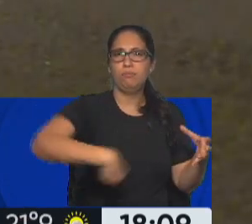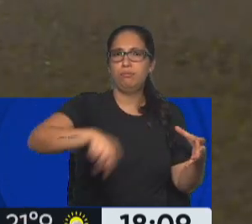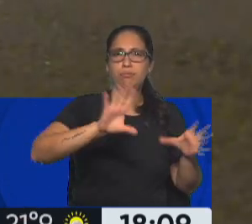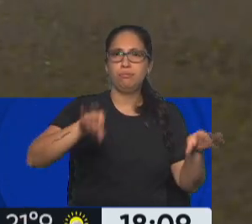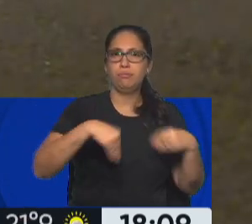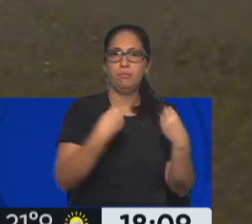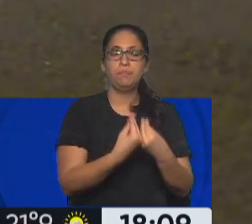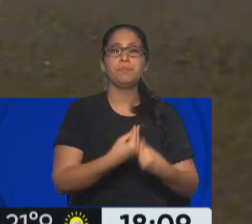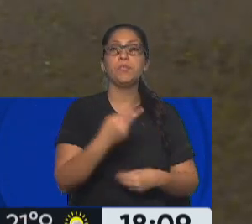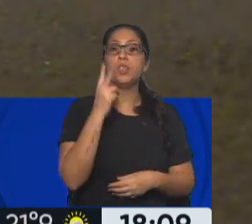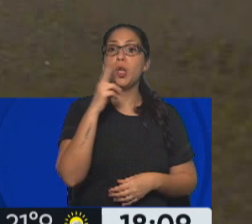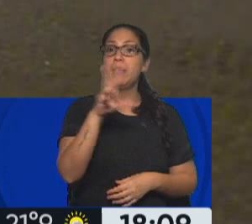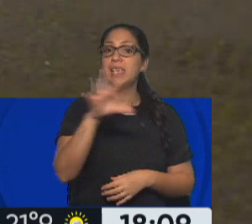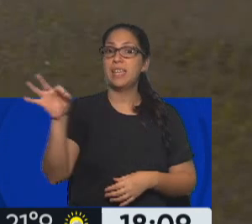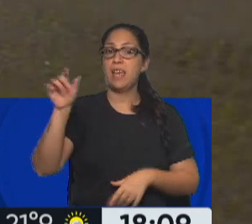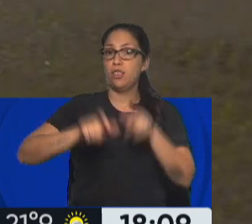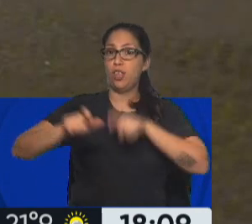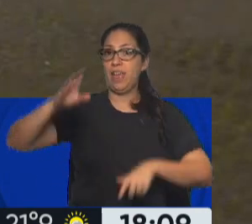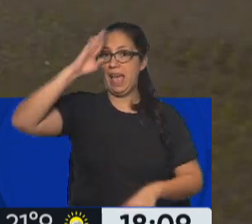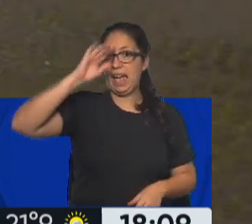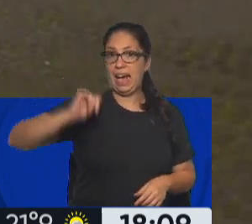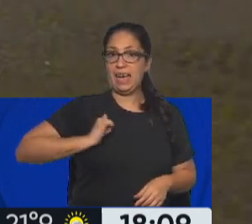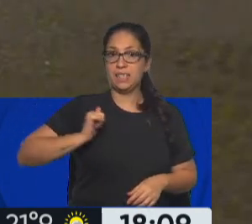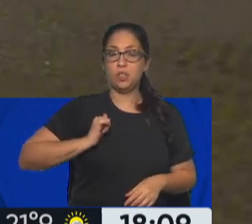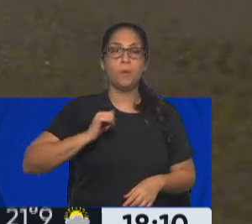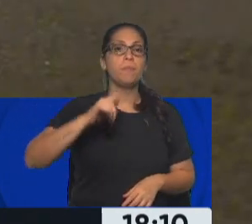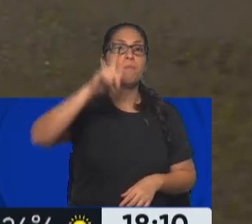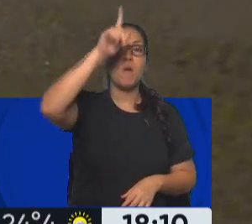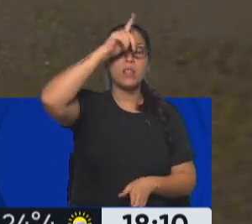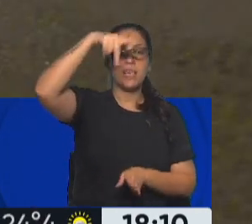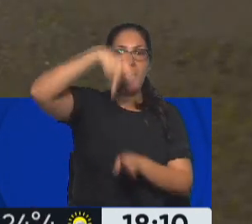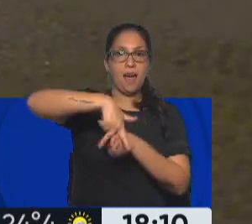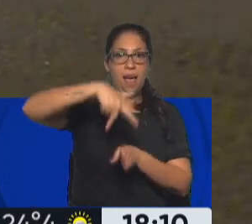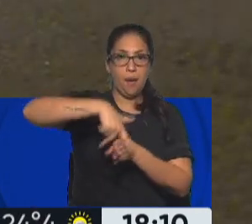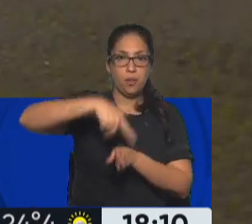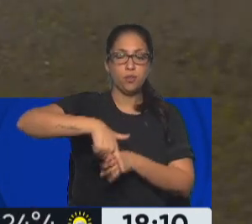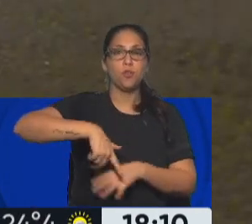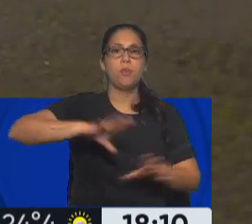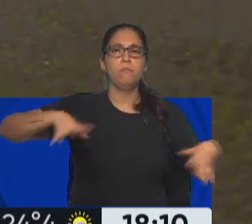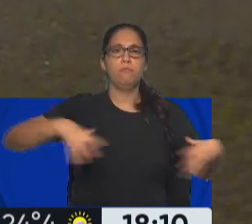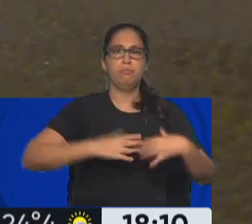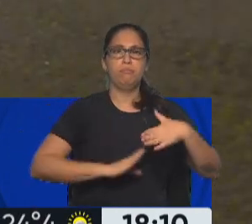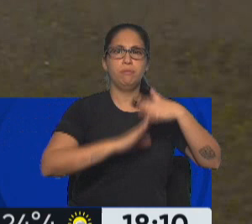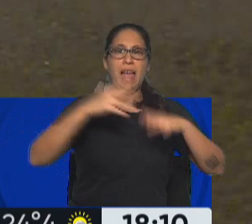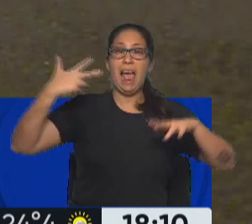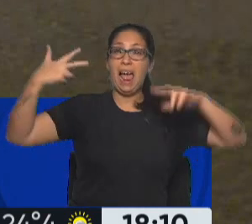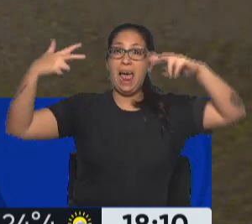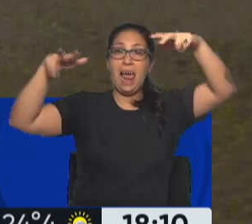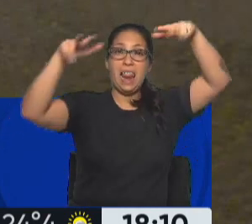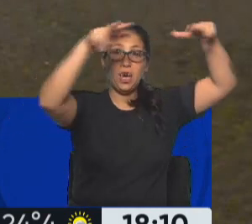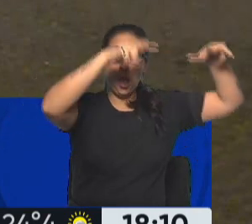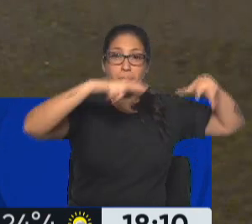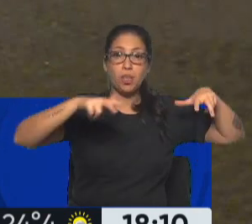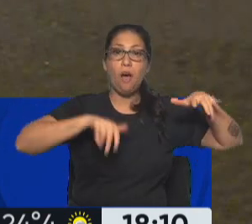de 2.500 hombres del ejército, policía montada, cuerpos de élite, helicópteros, aviones de